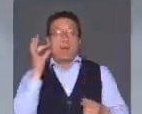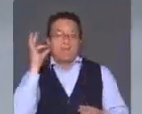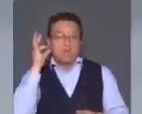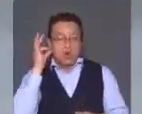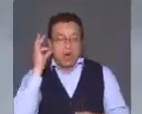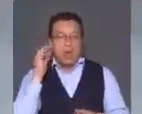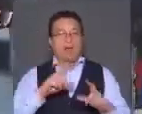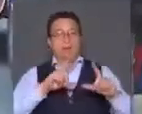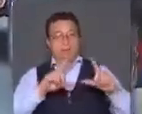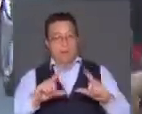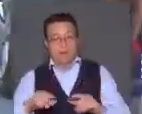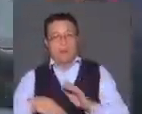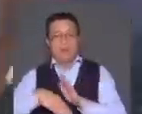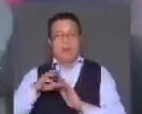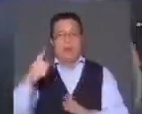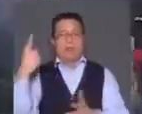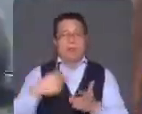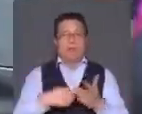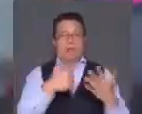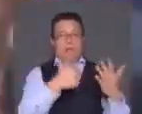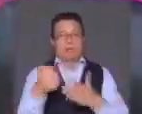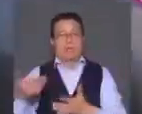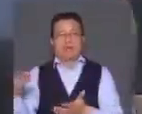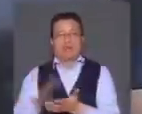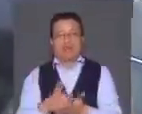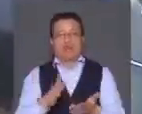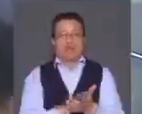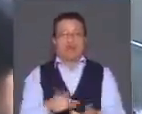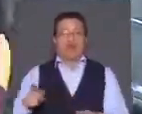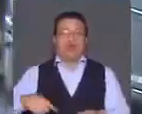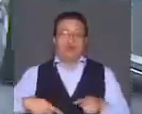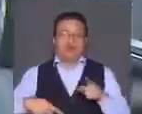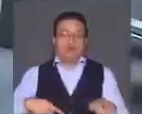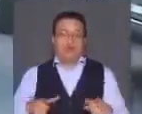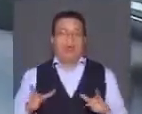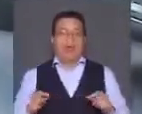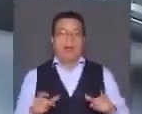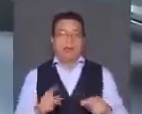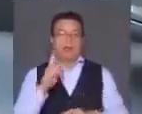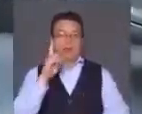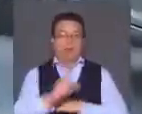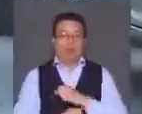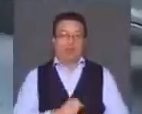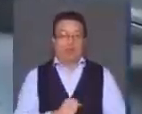las más de 1.600 muertes que genera en nuestro país este cáncer anualmente.